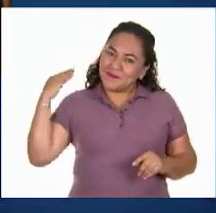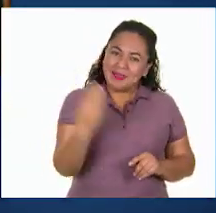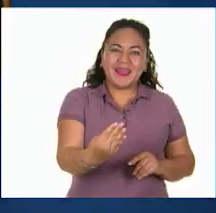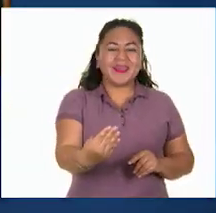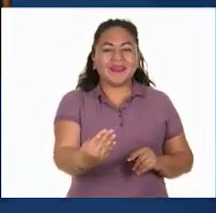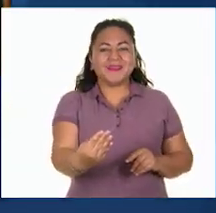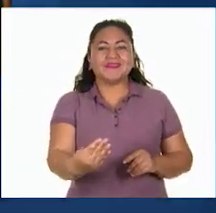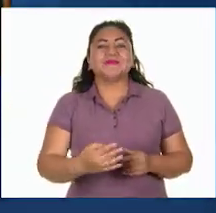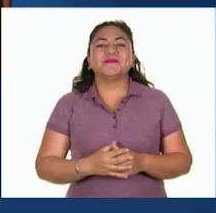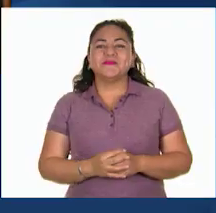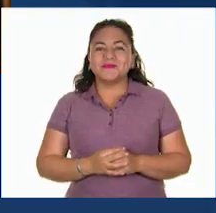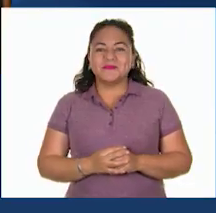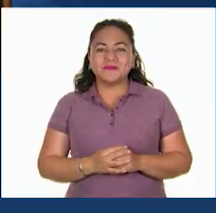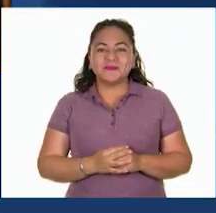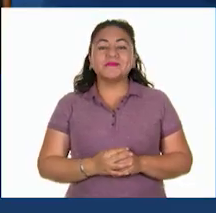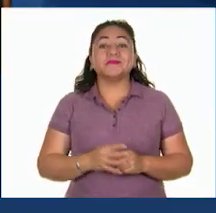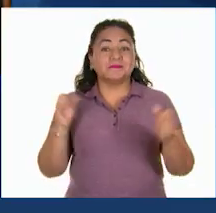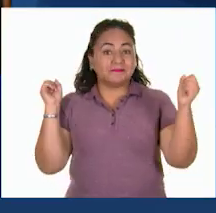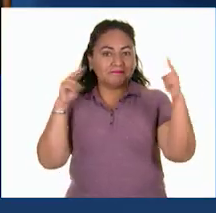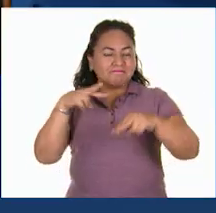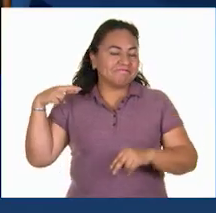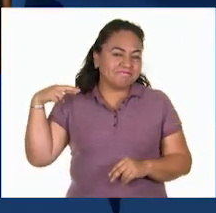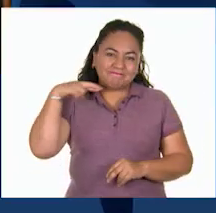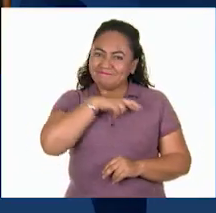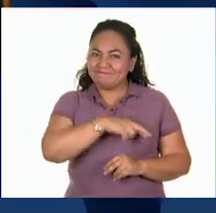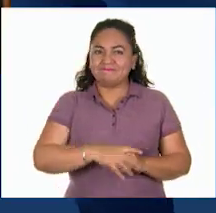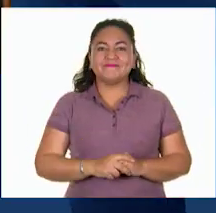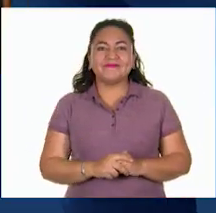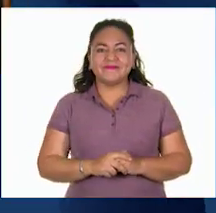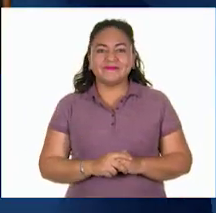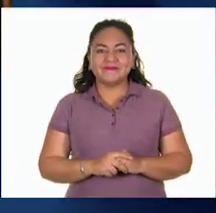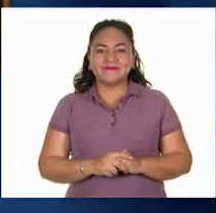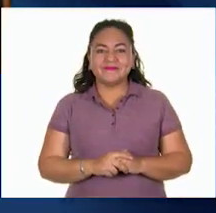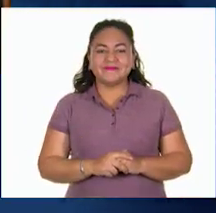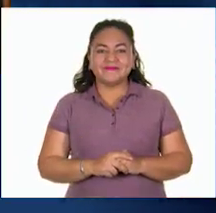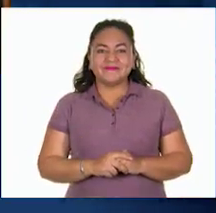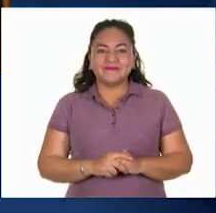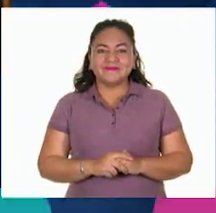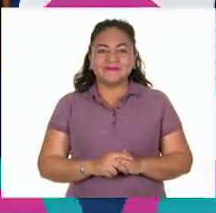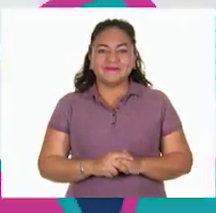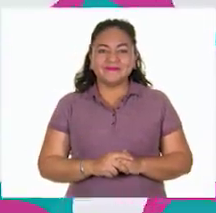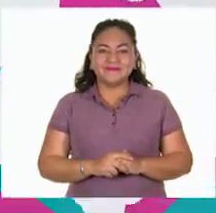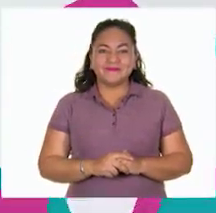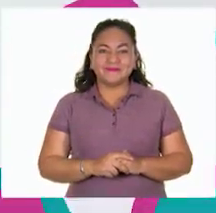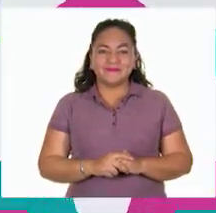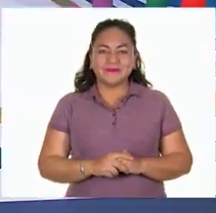¡Muy bien! ¡Nos vemos pronto!